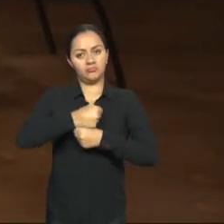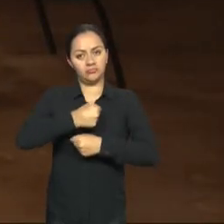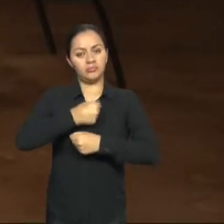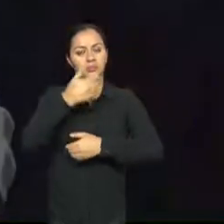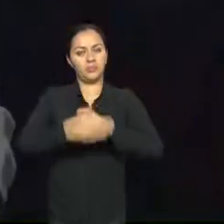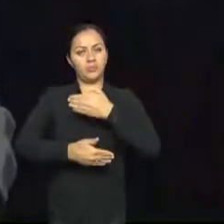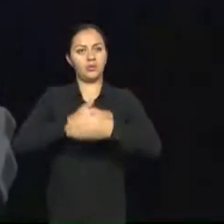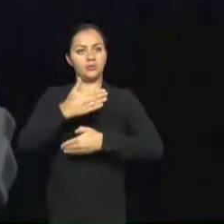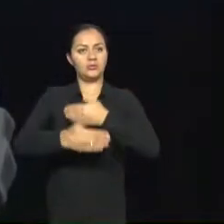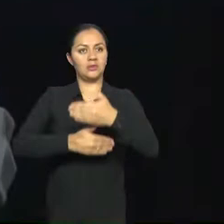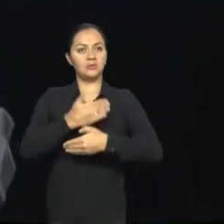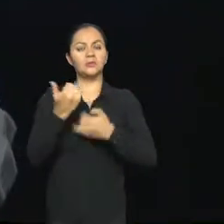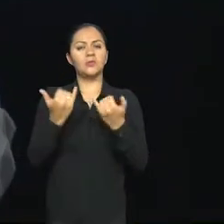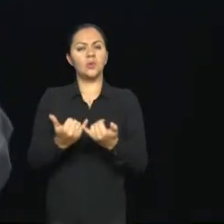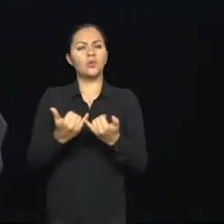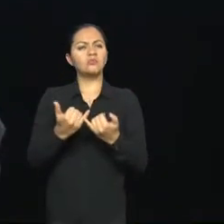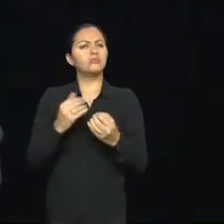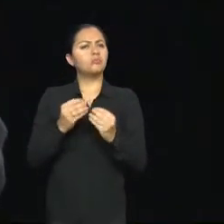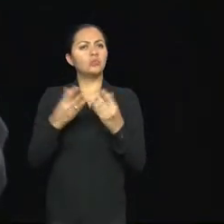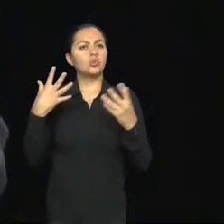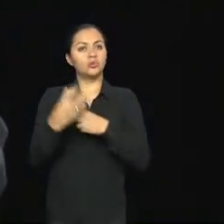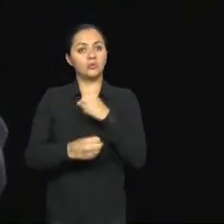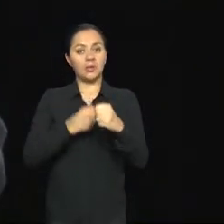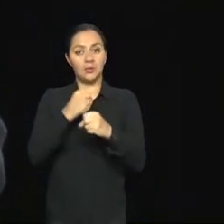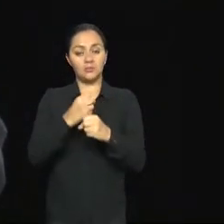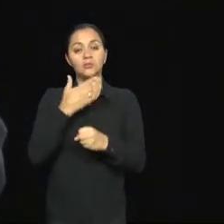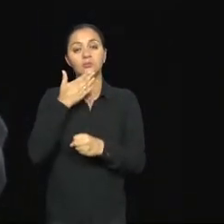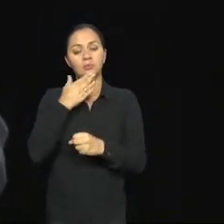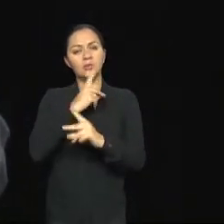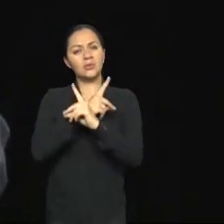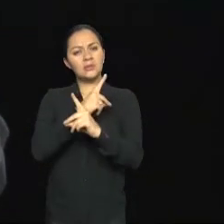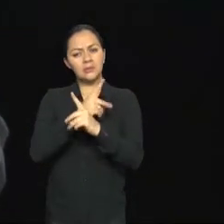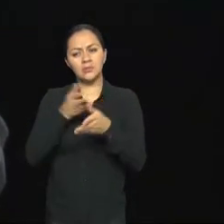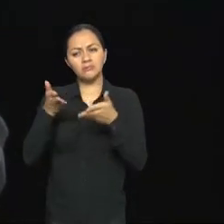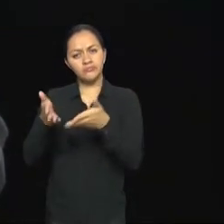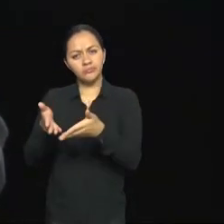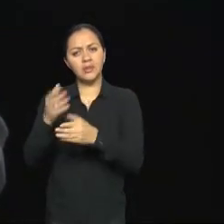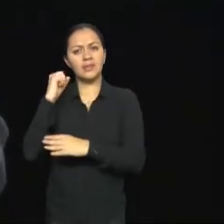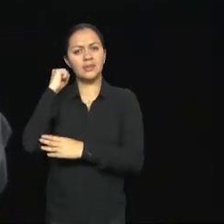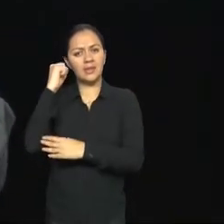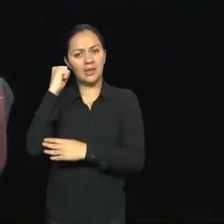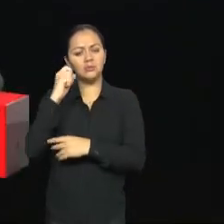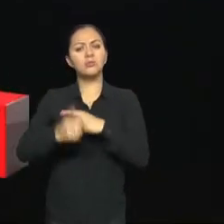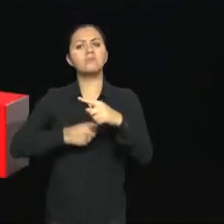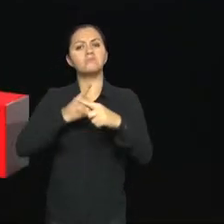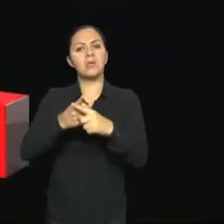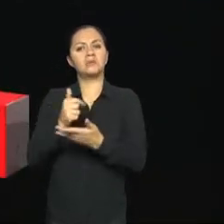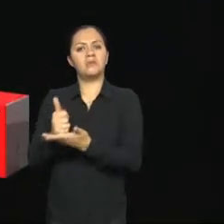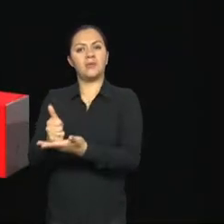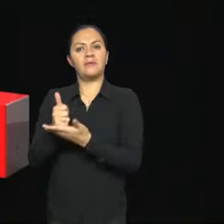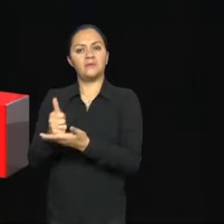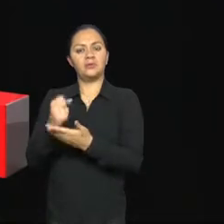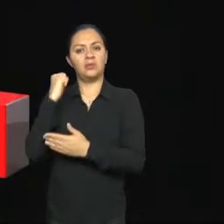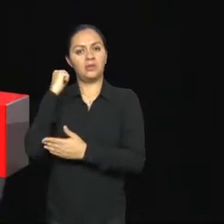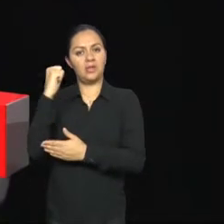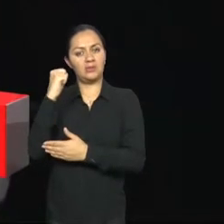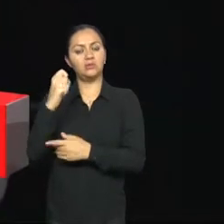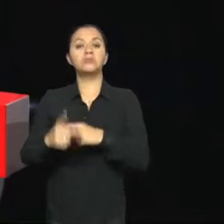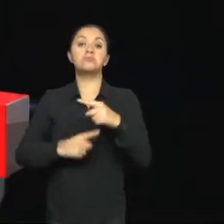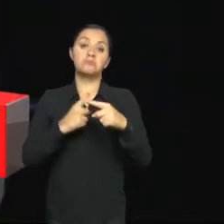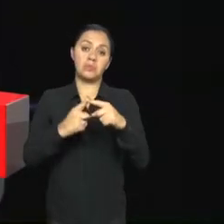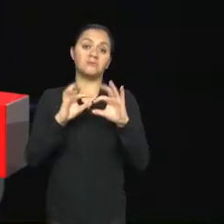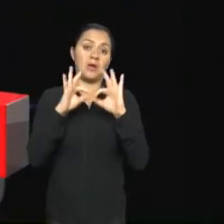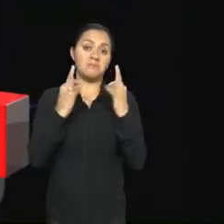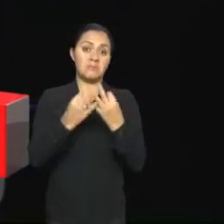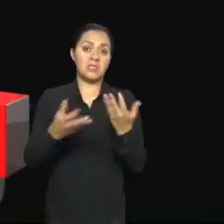que hemos ido logrando durante años ha sido las medidas de acción afirmativa hacia las personas con discapacidad y su familia, lógicamente